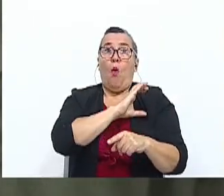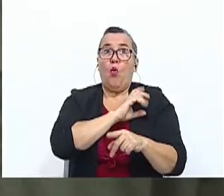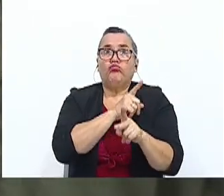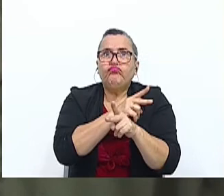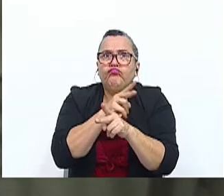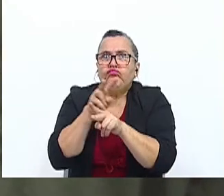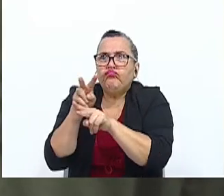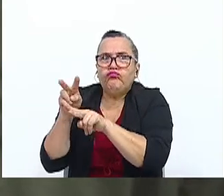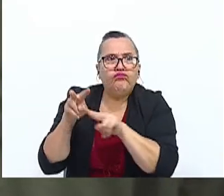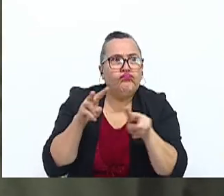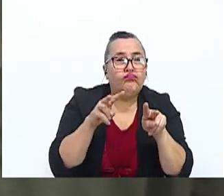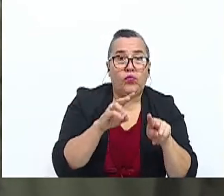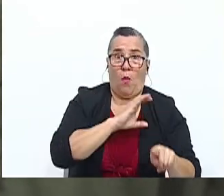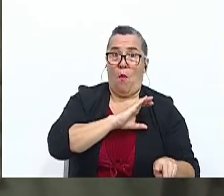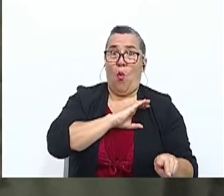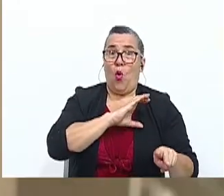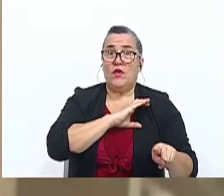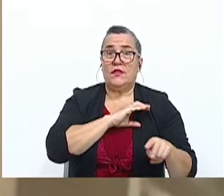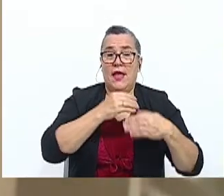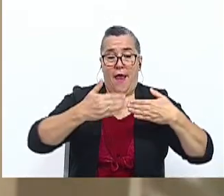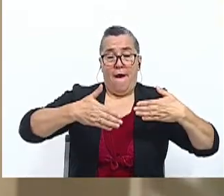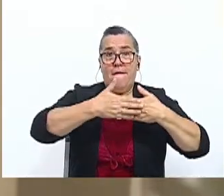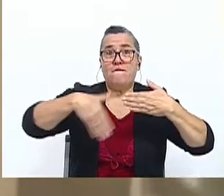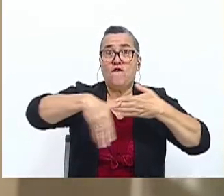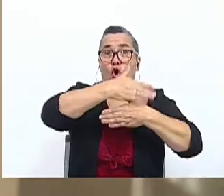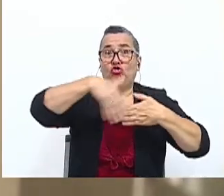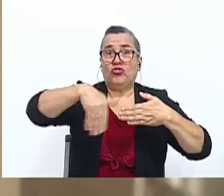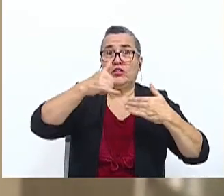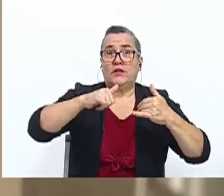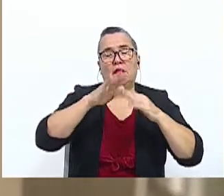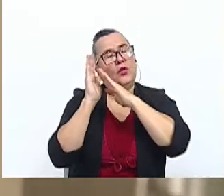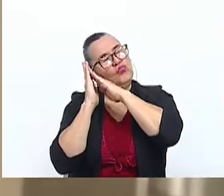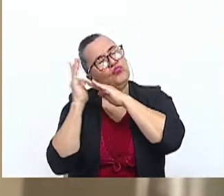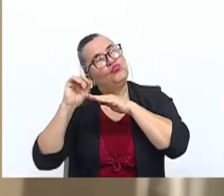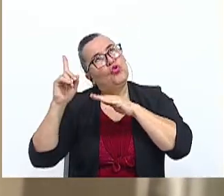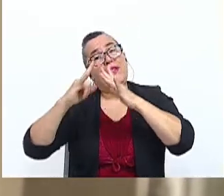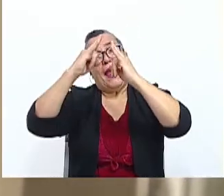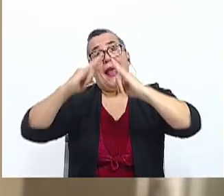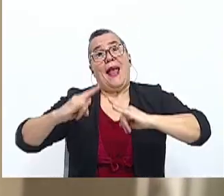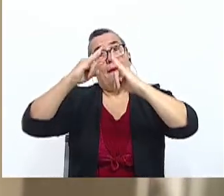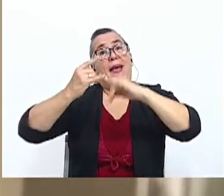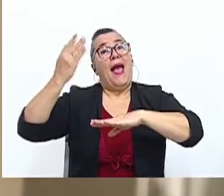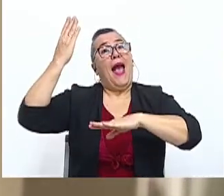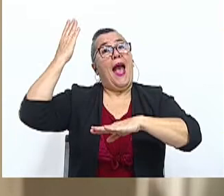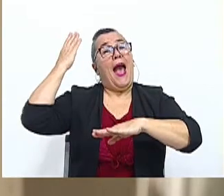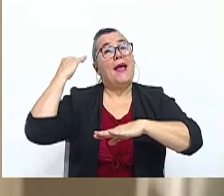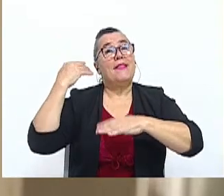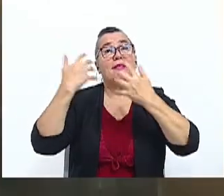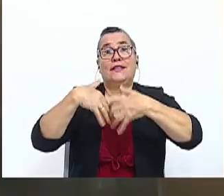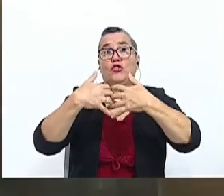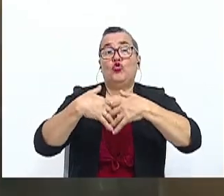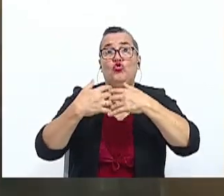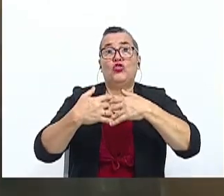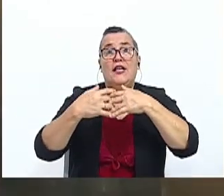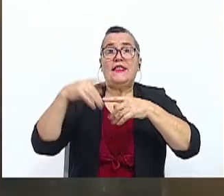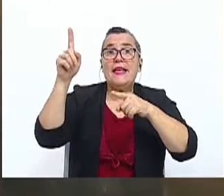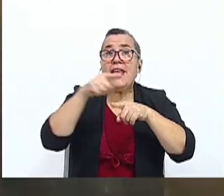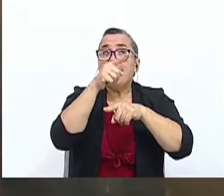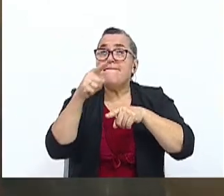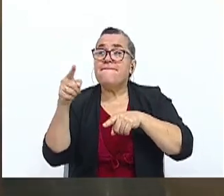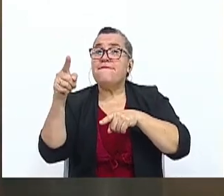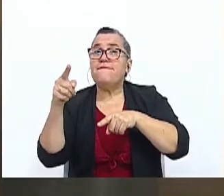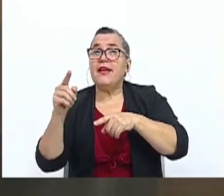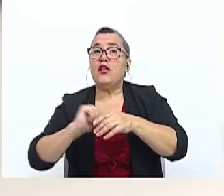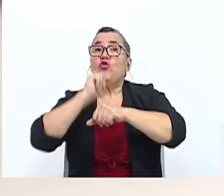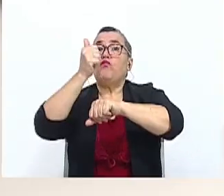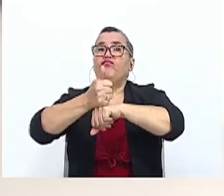Los oficiales son de la Policía de Fronteras y duermen en el antiguo campamento que Industrias Infinito levantó en la zona, que ahora es